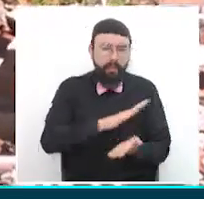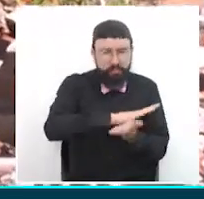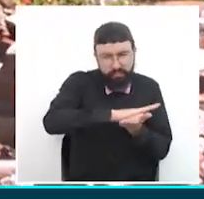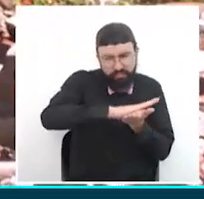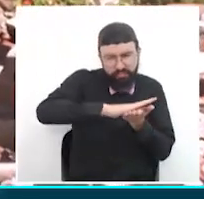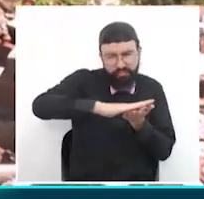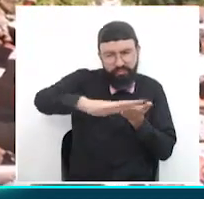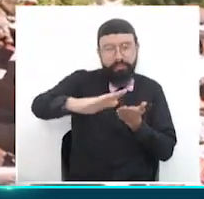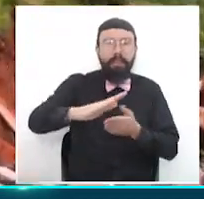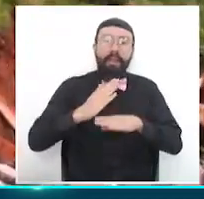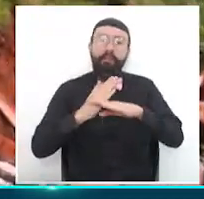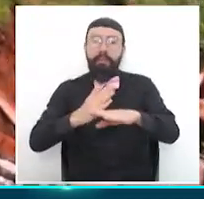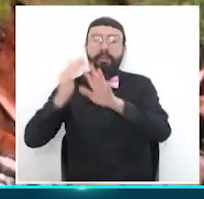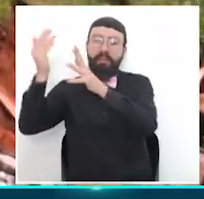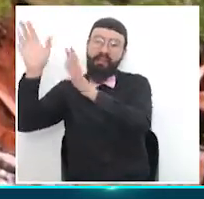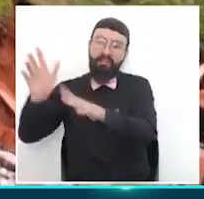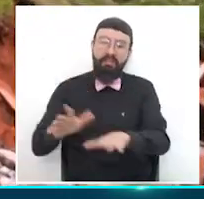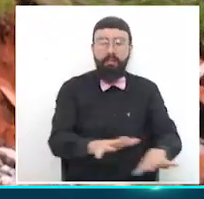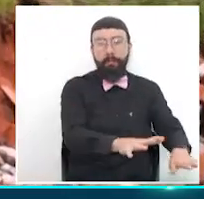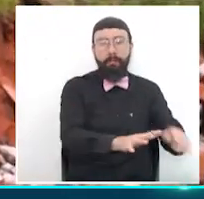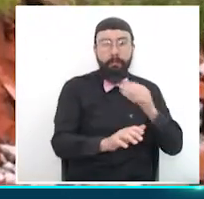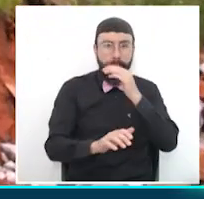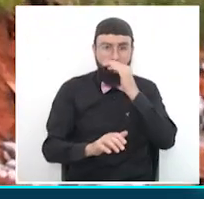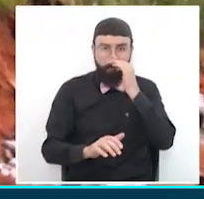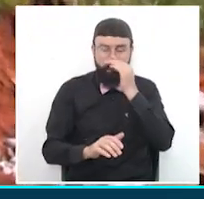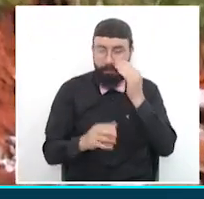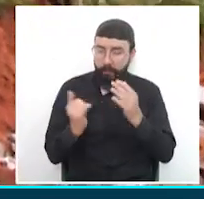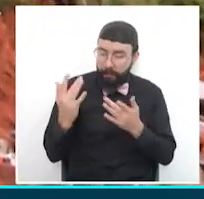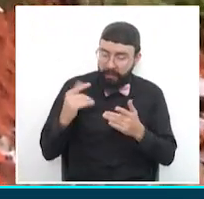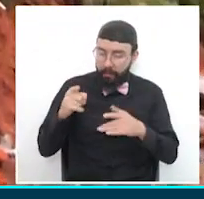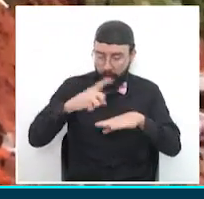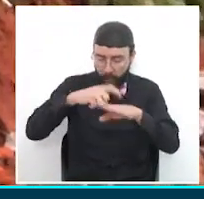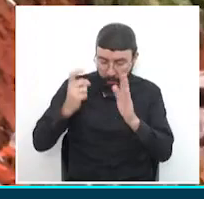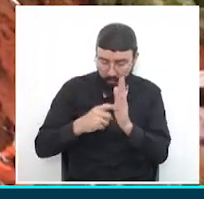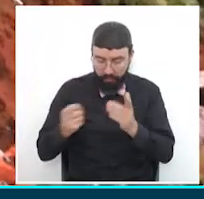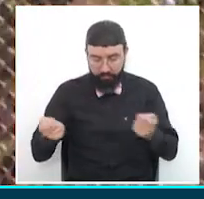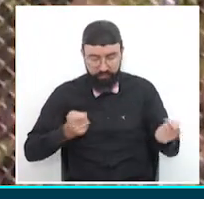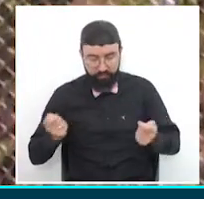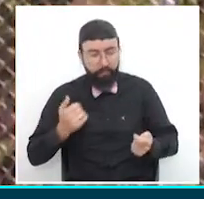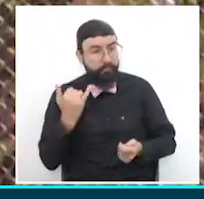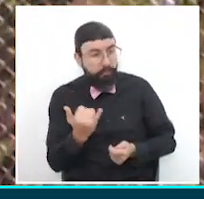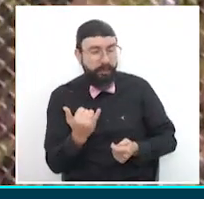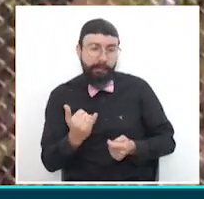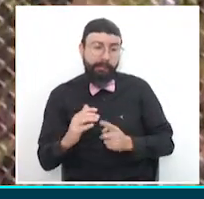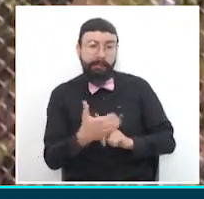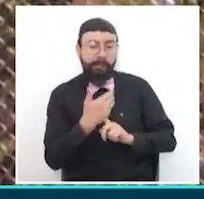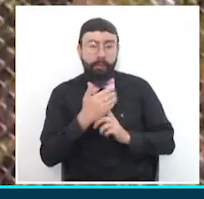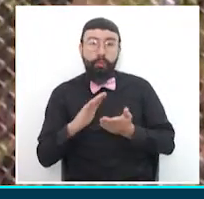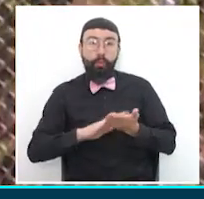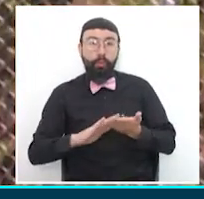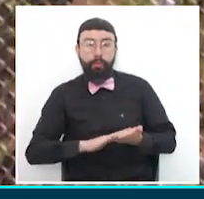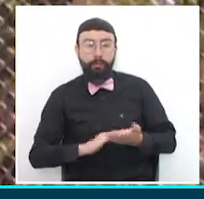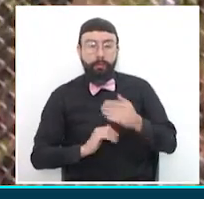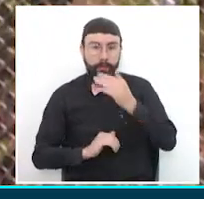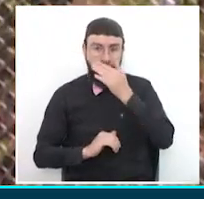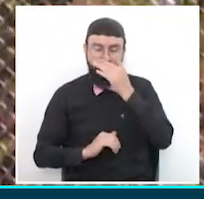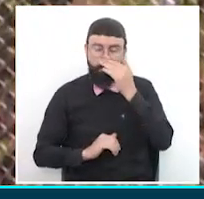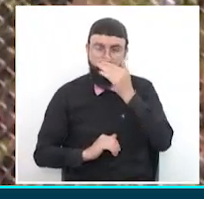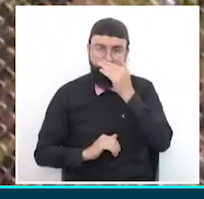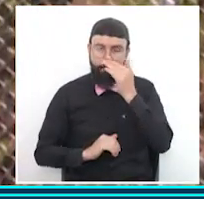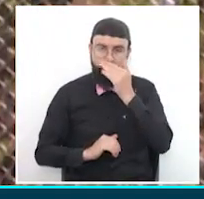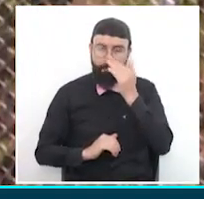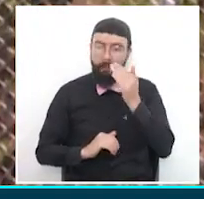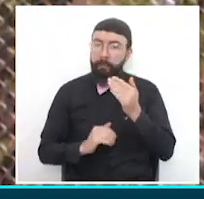evitar nuevos deslizamientos, mientras se completan las obras de mitigación del riesgo. Tenemos en ese momento capacidad de reacción, eso es muy